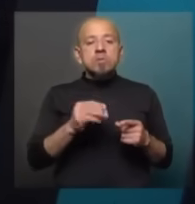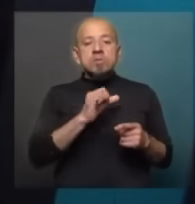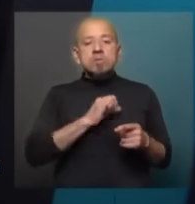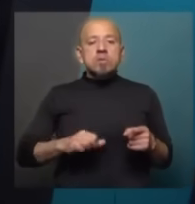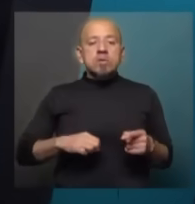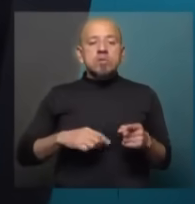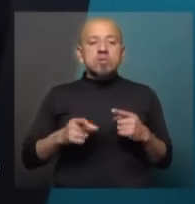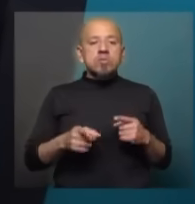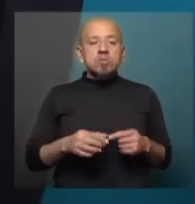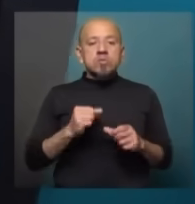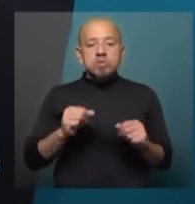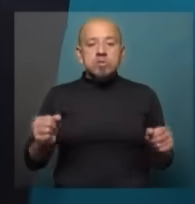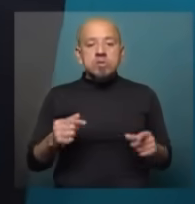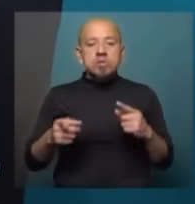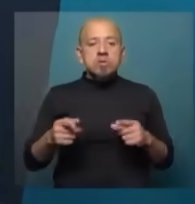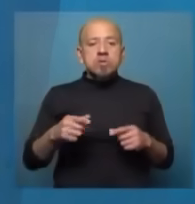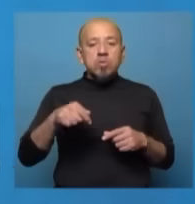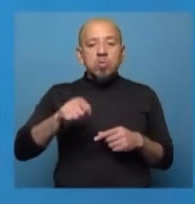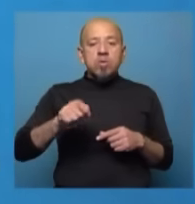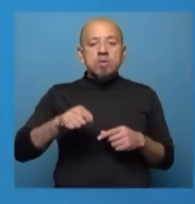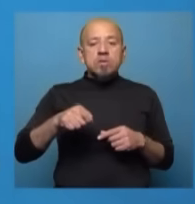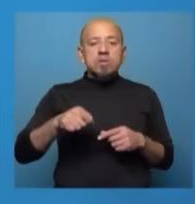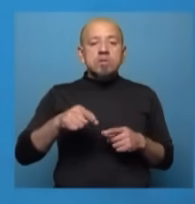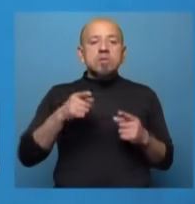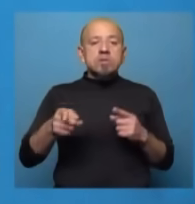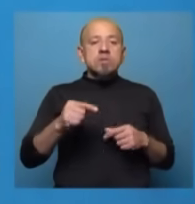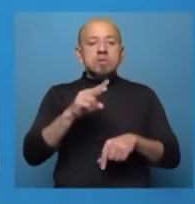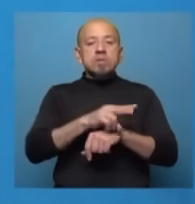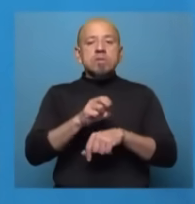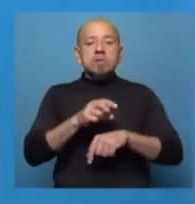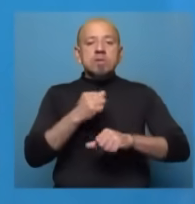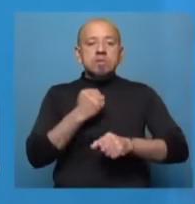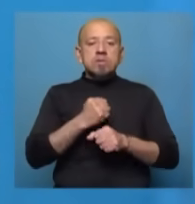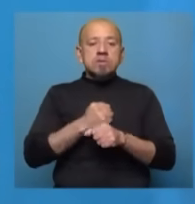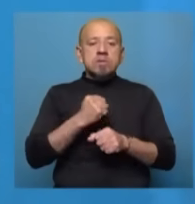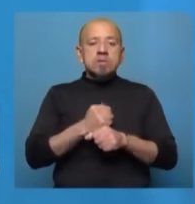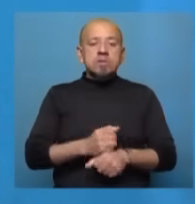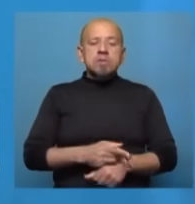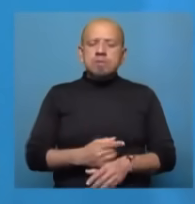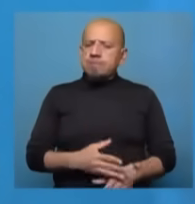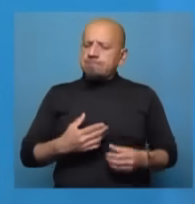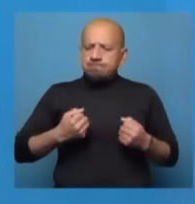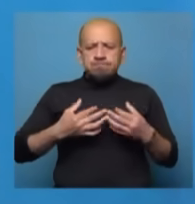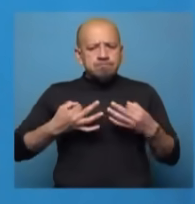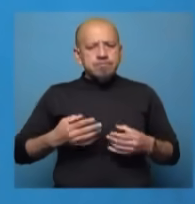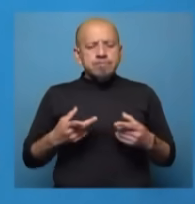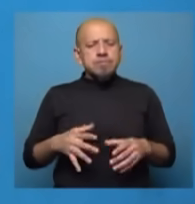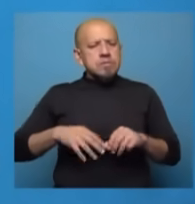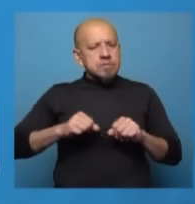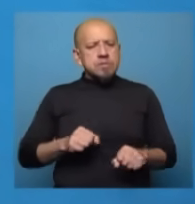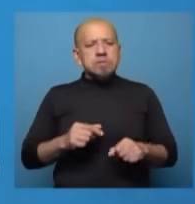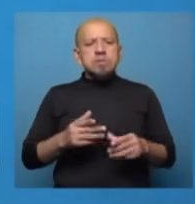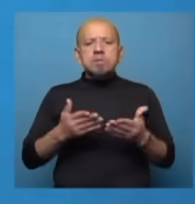logras llevarlos ante un juez y y Fiscales que estén trabajando así de comprometidas y seriamente